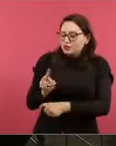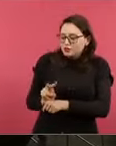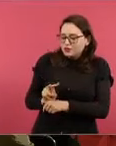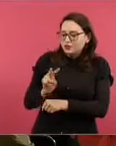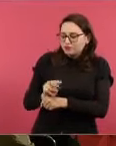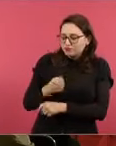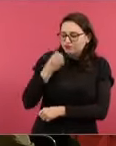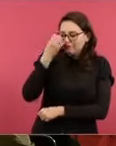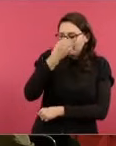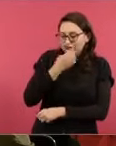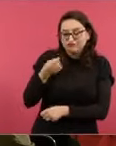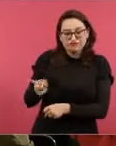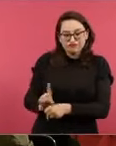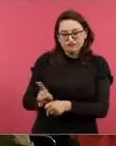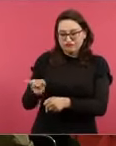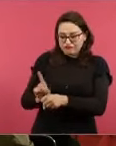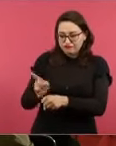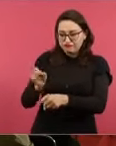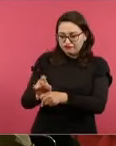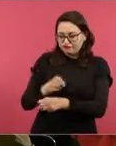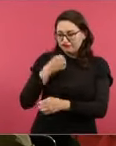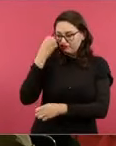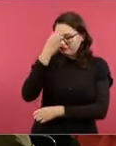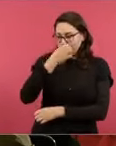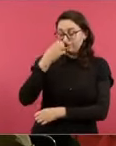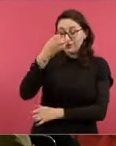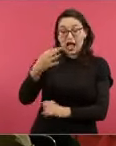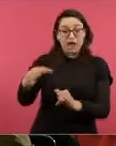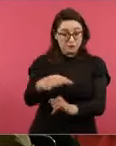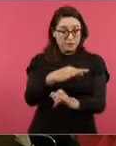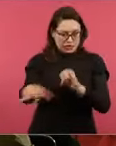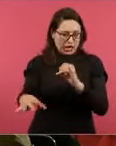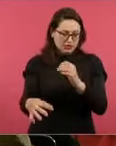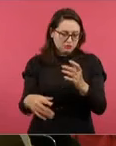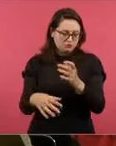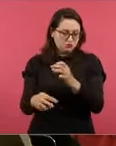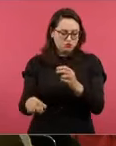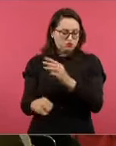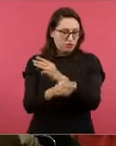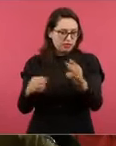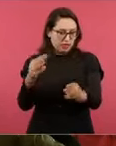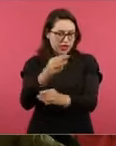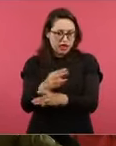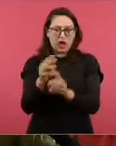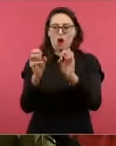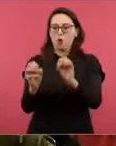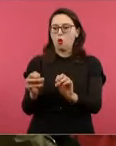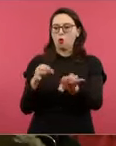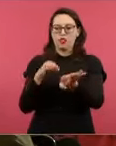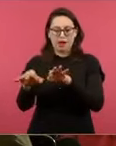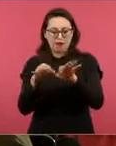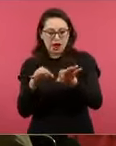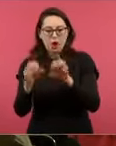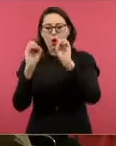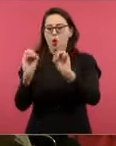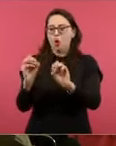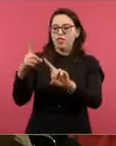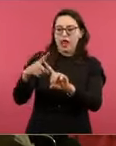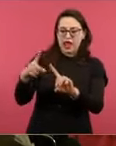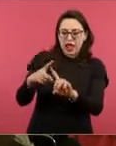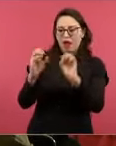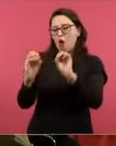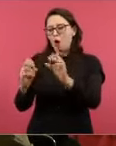Pero créanme que en el proceso de evaluación formativa no evaluamos solamente lo último, sino evaluamos, fíjense bien,